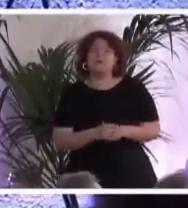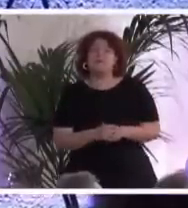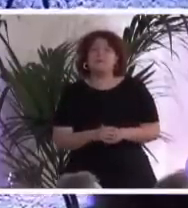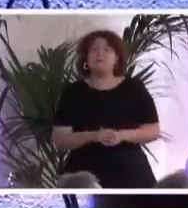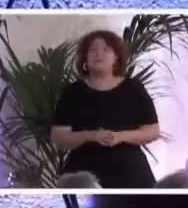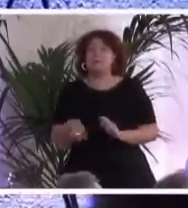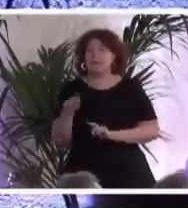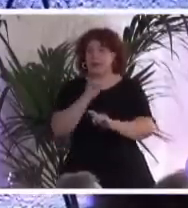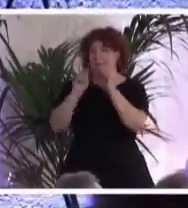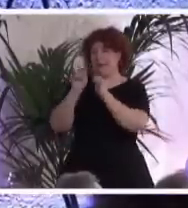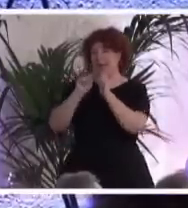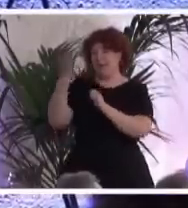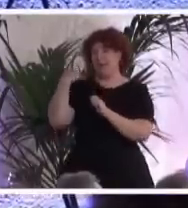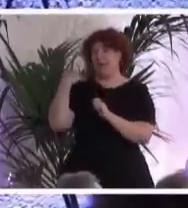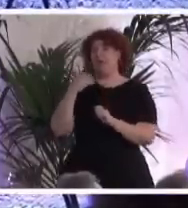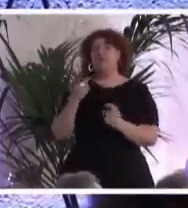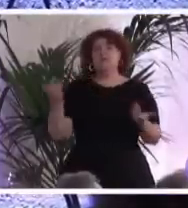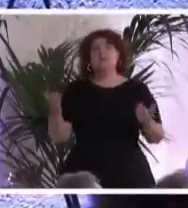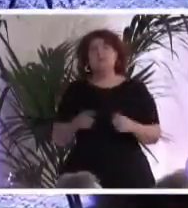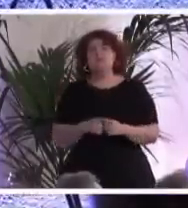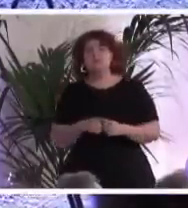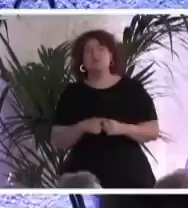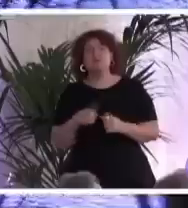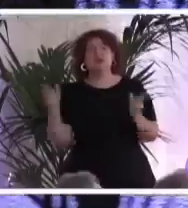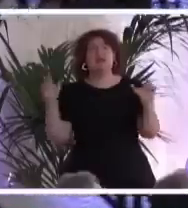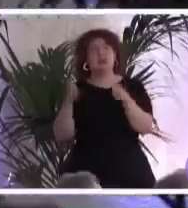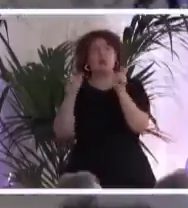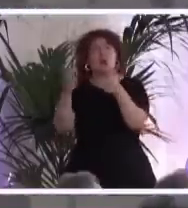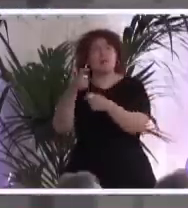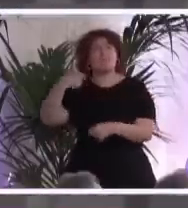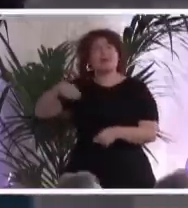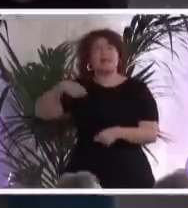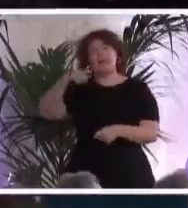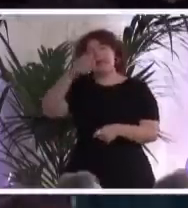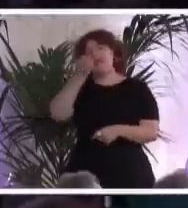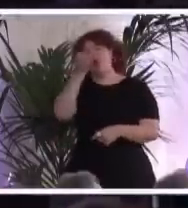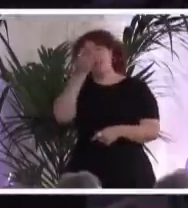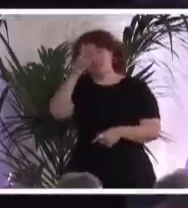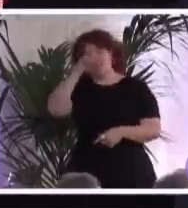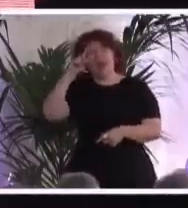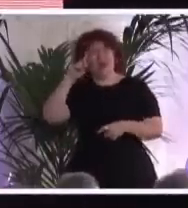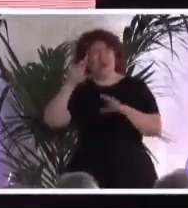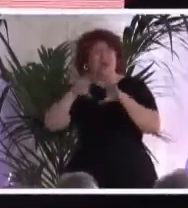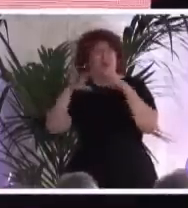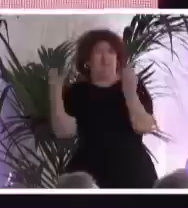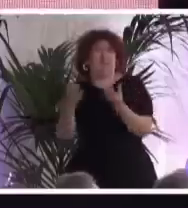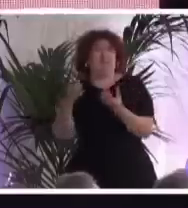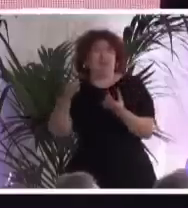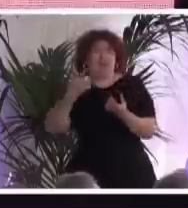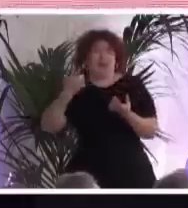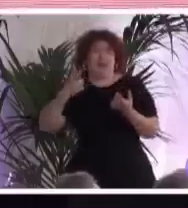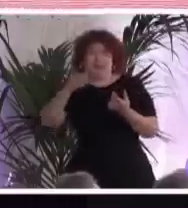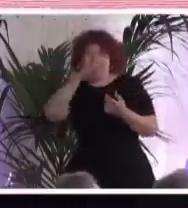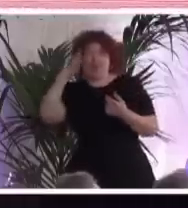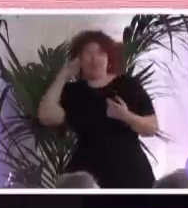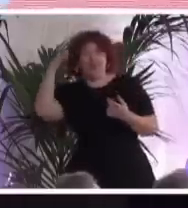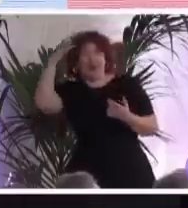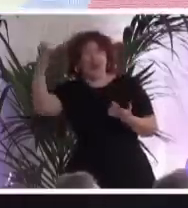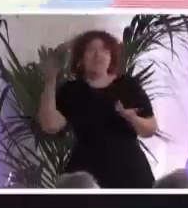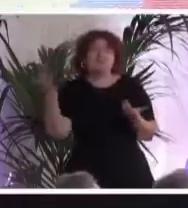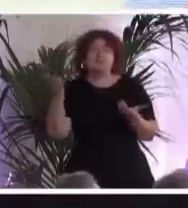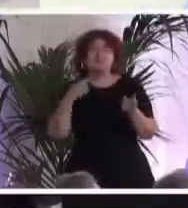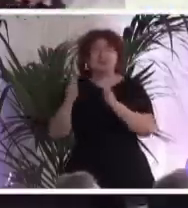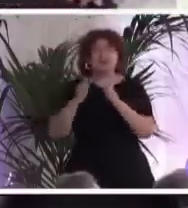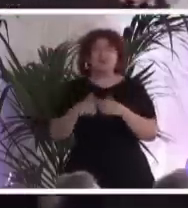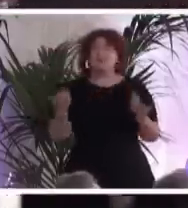le pregunta el periodista querido David Cómo fueron sus tres reuniones con el presidente del Real Madrid qué Florentino Pérez se encontró y